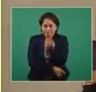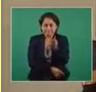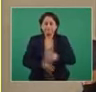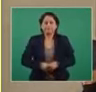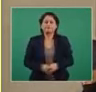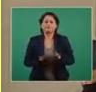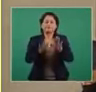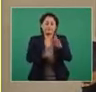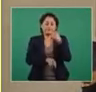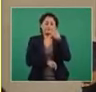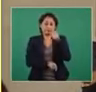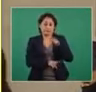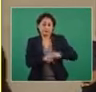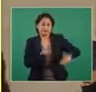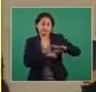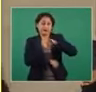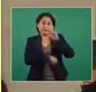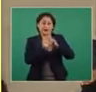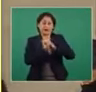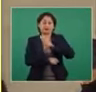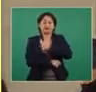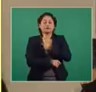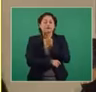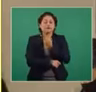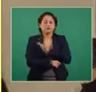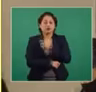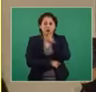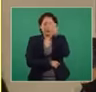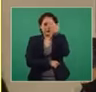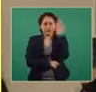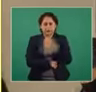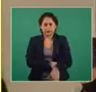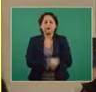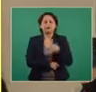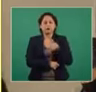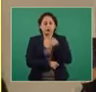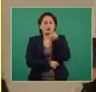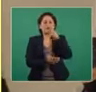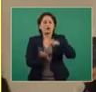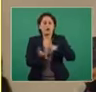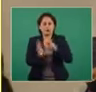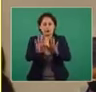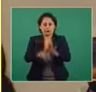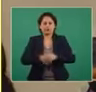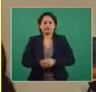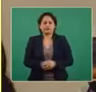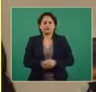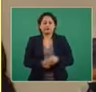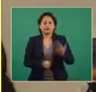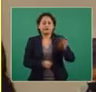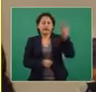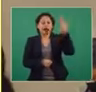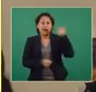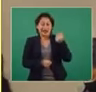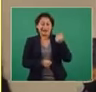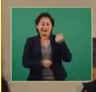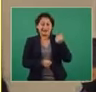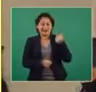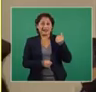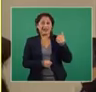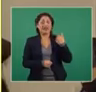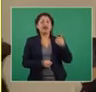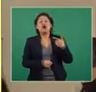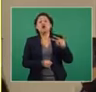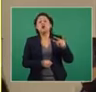En España, como usted sabe muy bien, se lo dije antes, se lo repito ahora, lo desarrollo rápidamente, estuvimos dominados por los árabes durante 8 siglos y